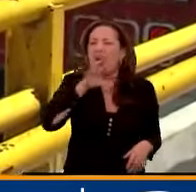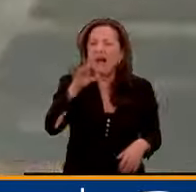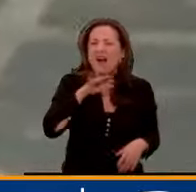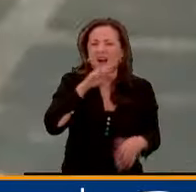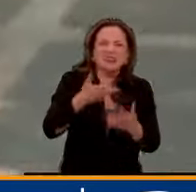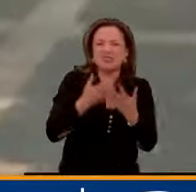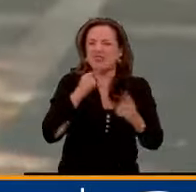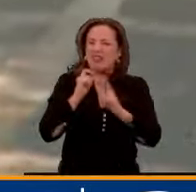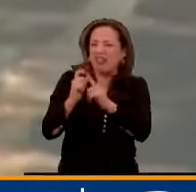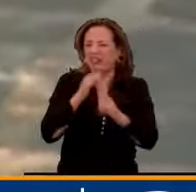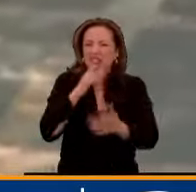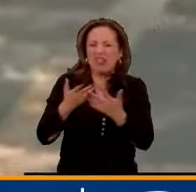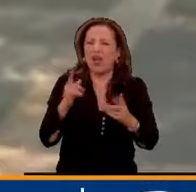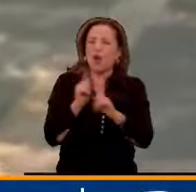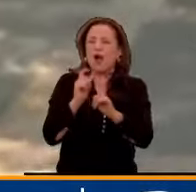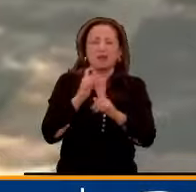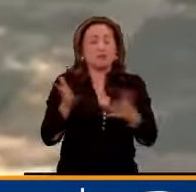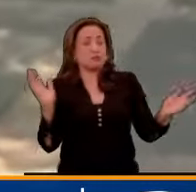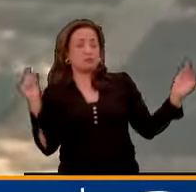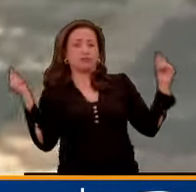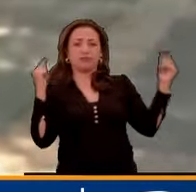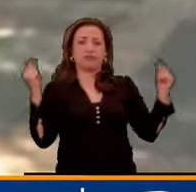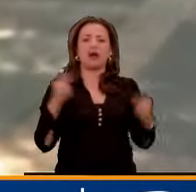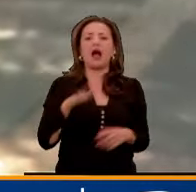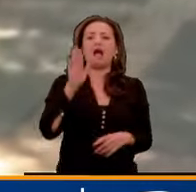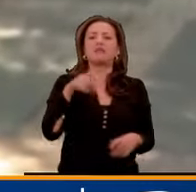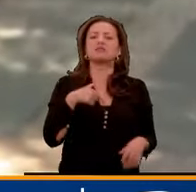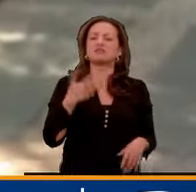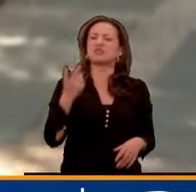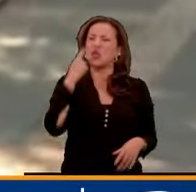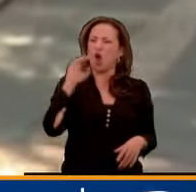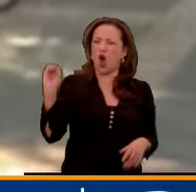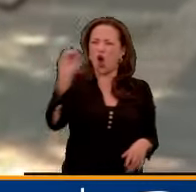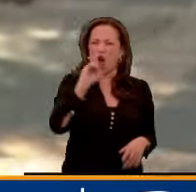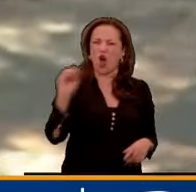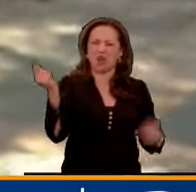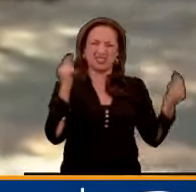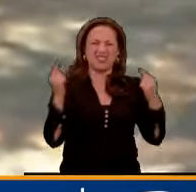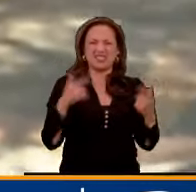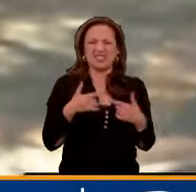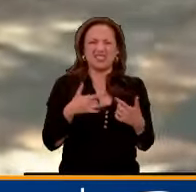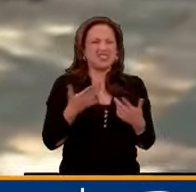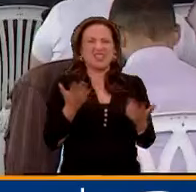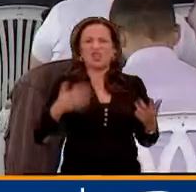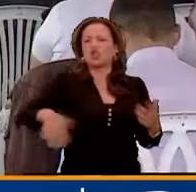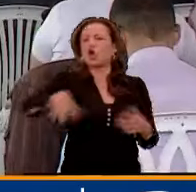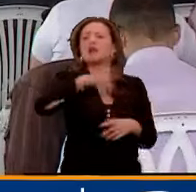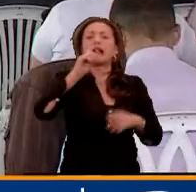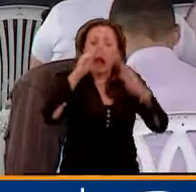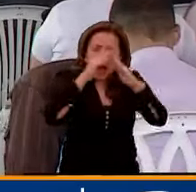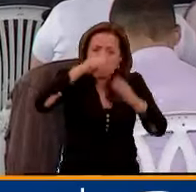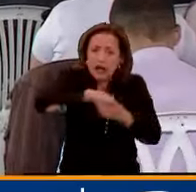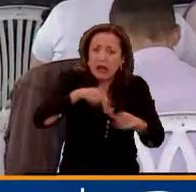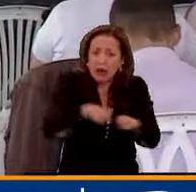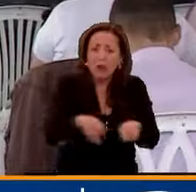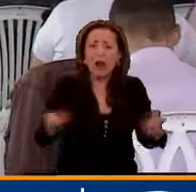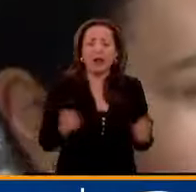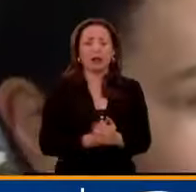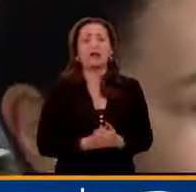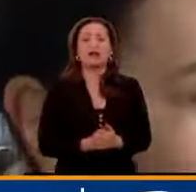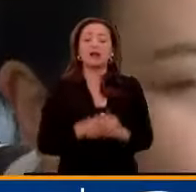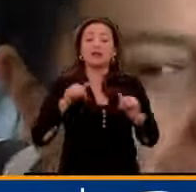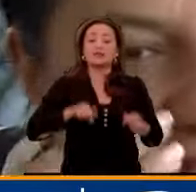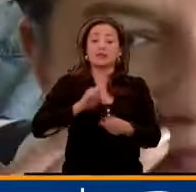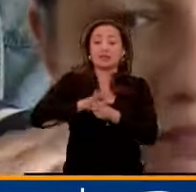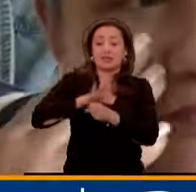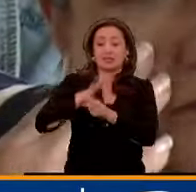nada. Las miradas, a veces los hombres dicen cosas, en todas partes, hasta en la casa. Según el distrito, este año 6